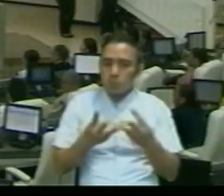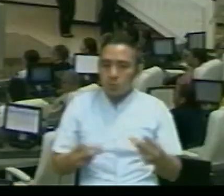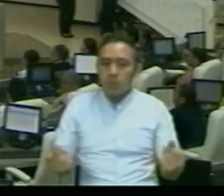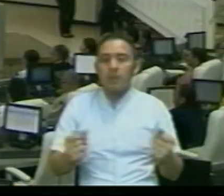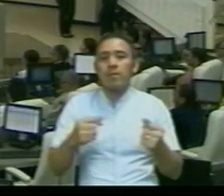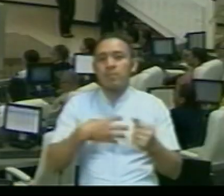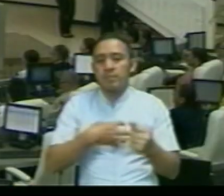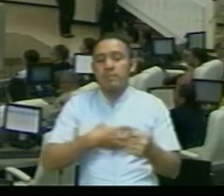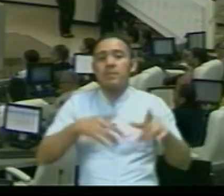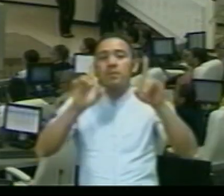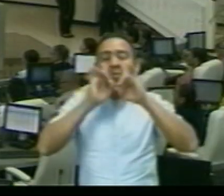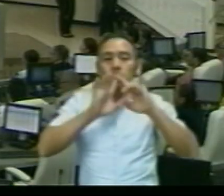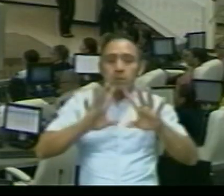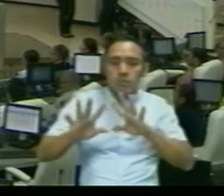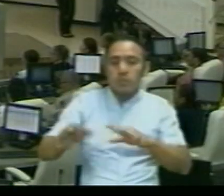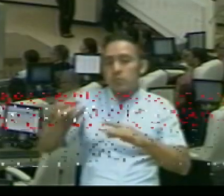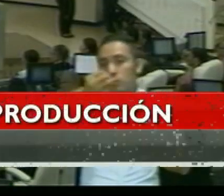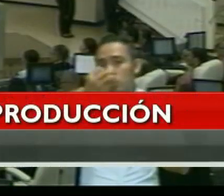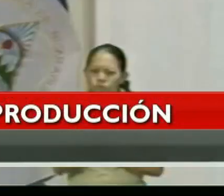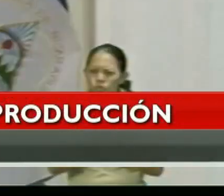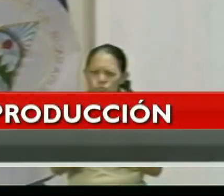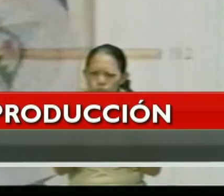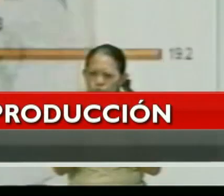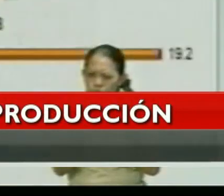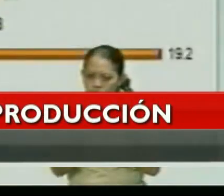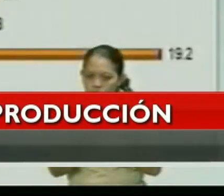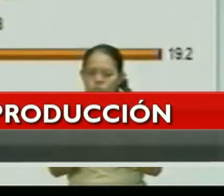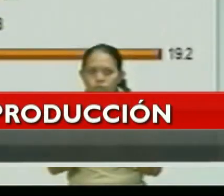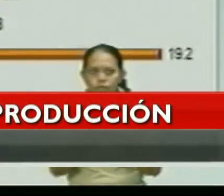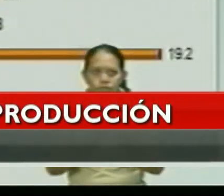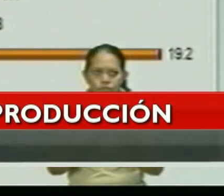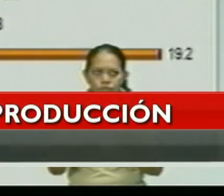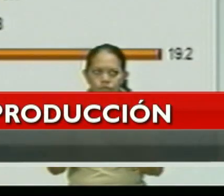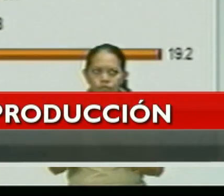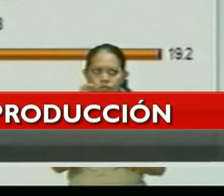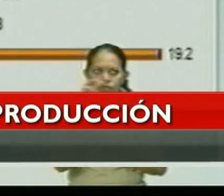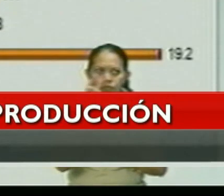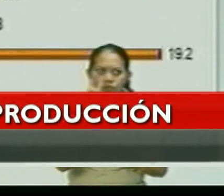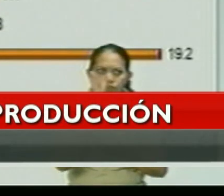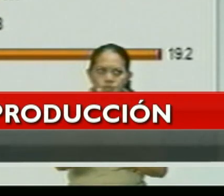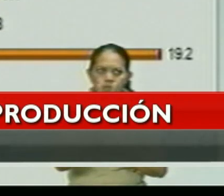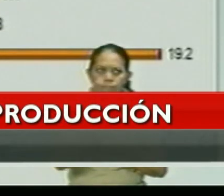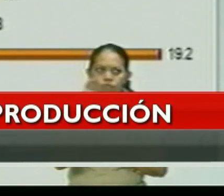productivos experimentarán crecimiento. La proyección del